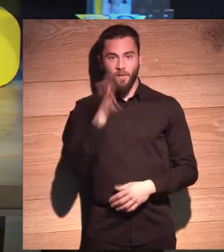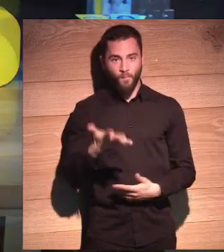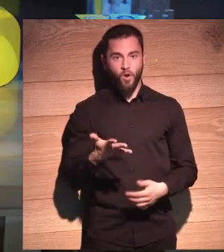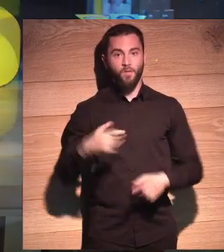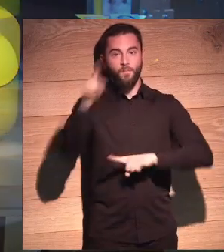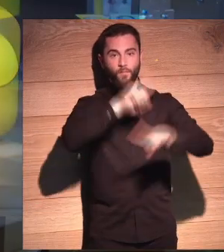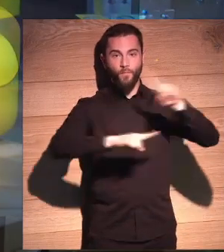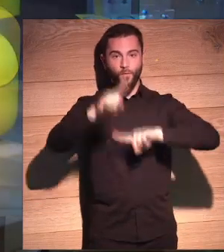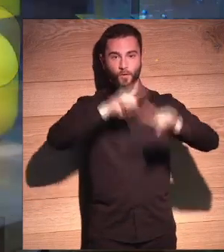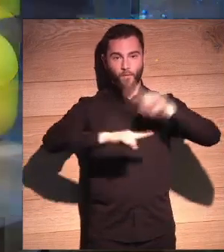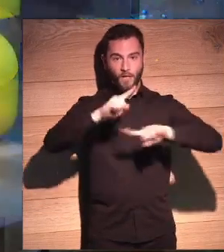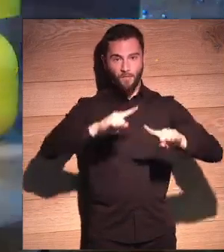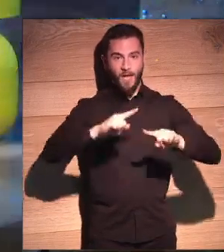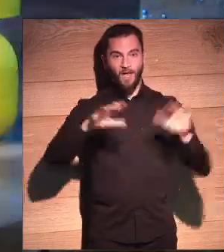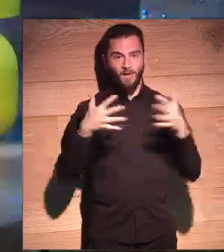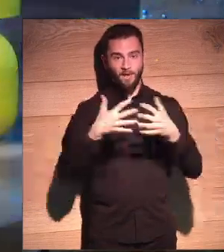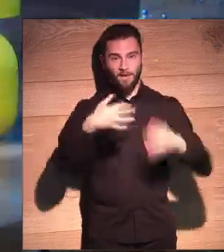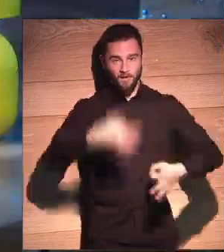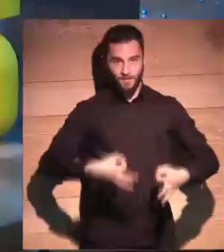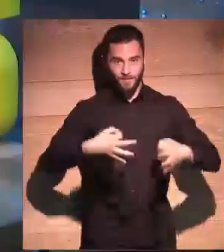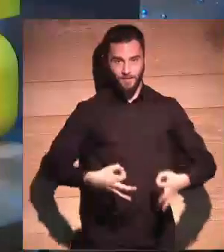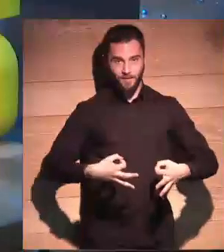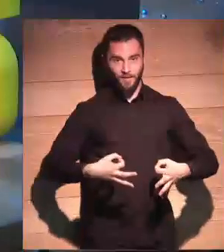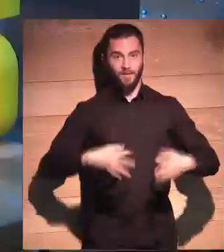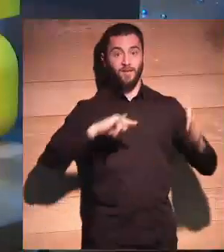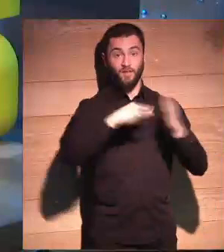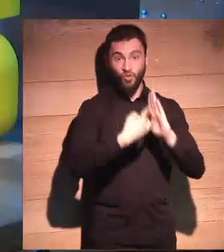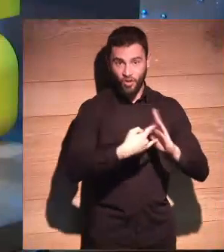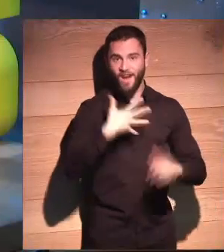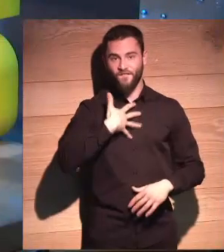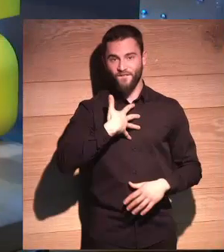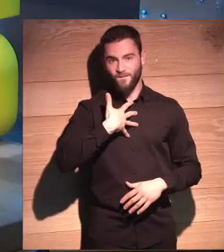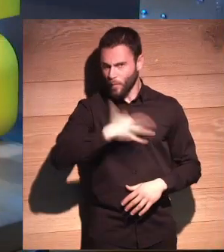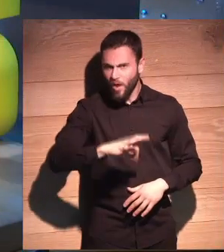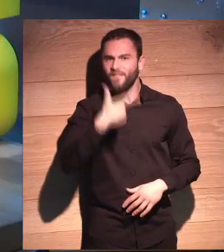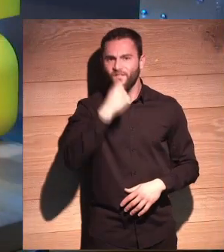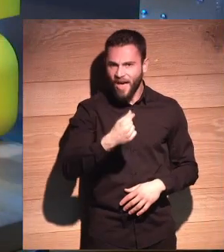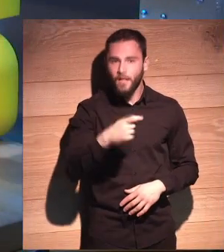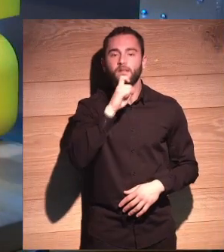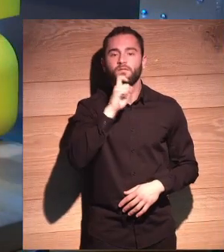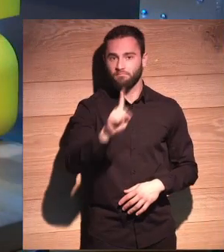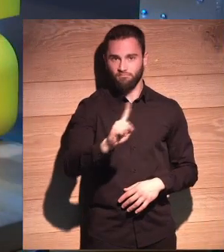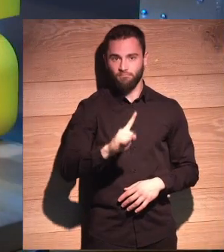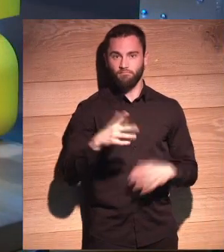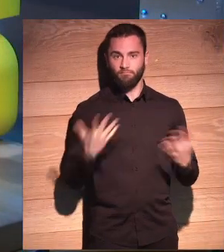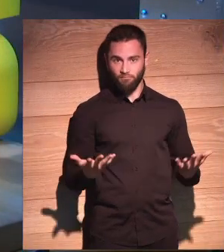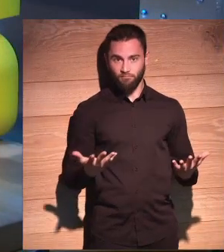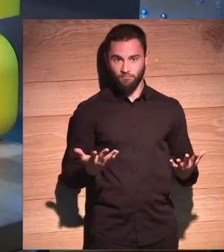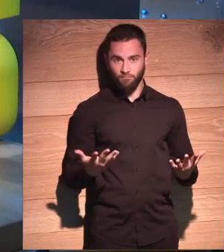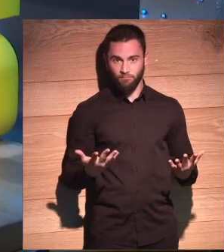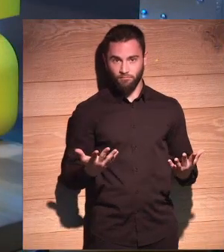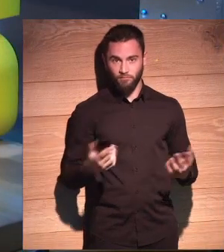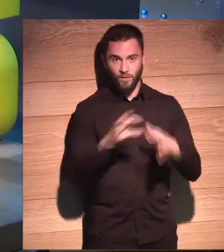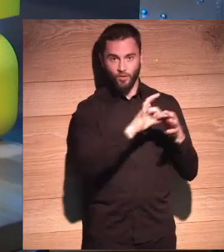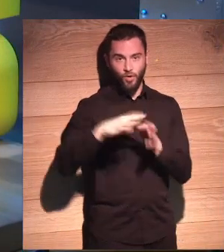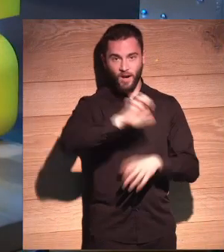arreglar el problema de la ciberseguridad. Y no es muy complicado. Y eso tiene que encabezarlo la